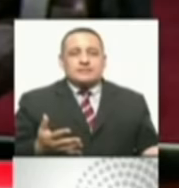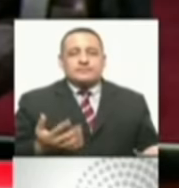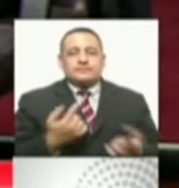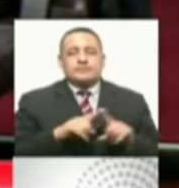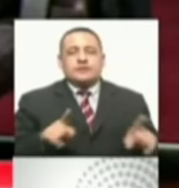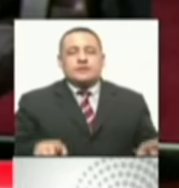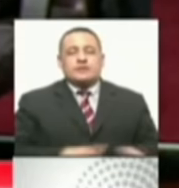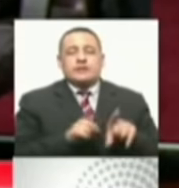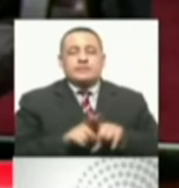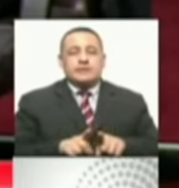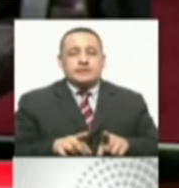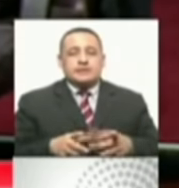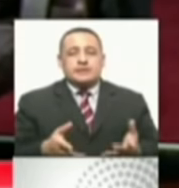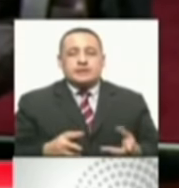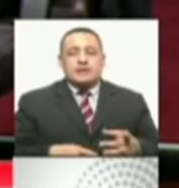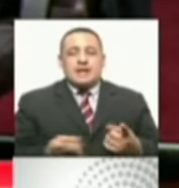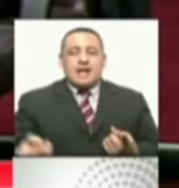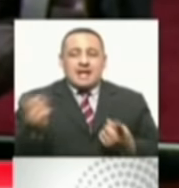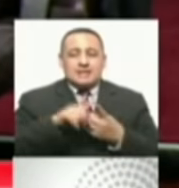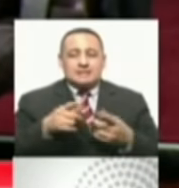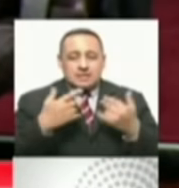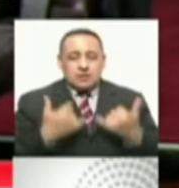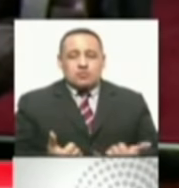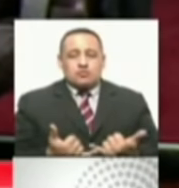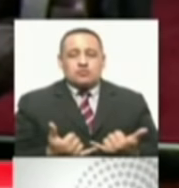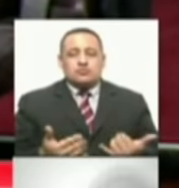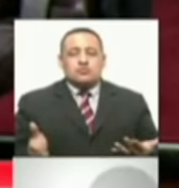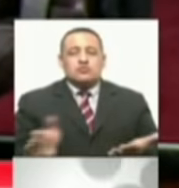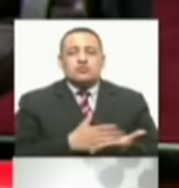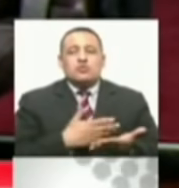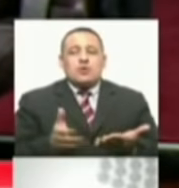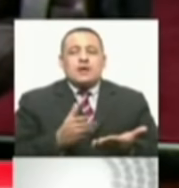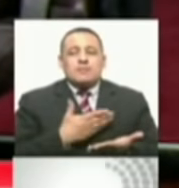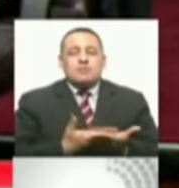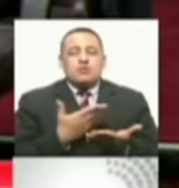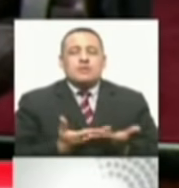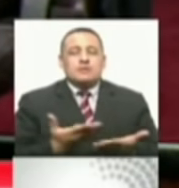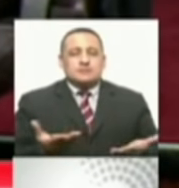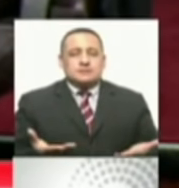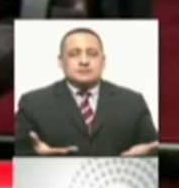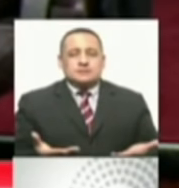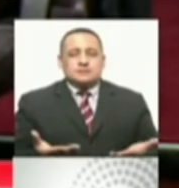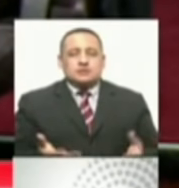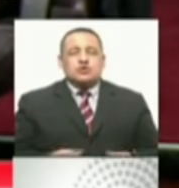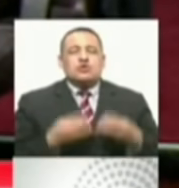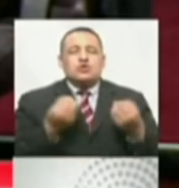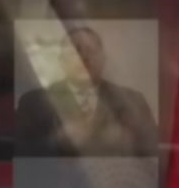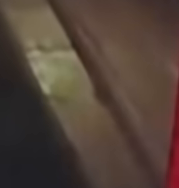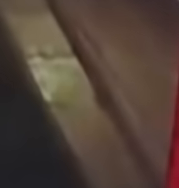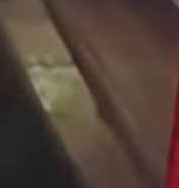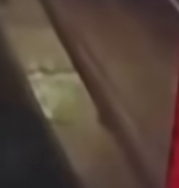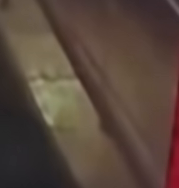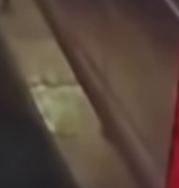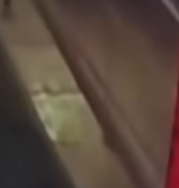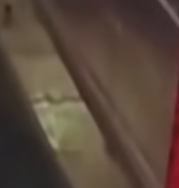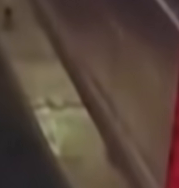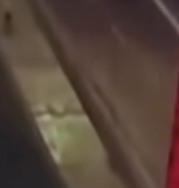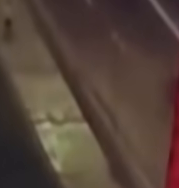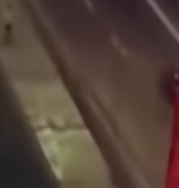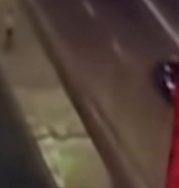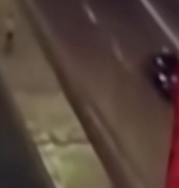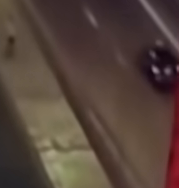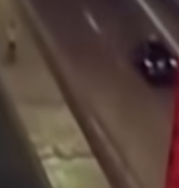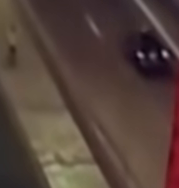posición desde el oficialismo. Gracias, congresista Palacios. Que tenga usted muy buenas noches. Rápidamente, sin corte, vamos a conversar con Lady Camones,